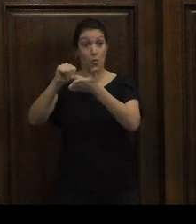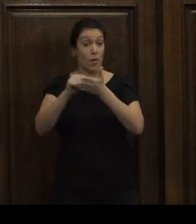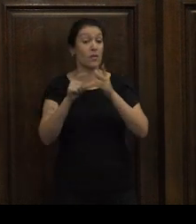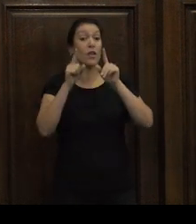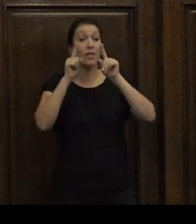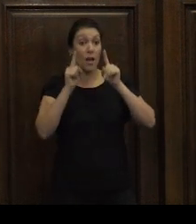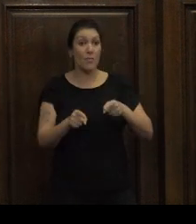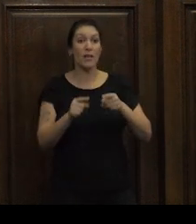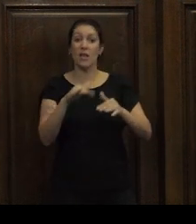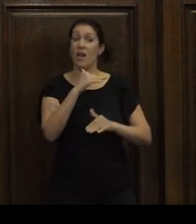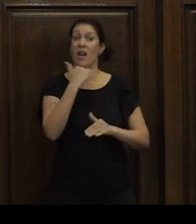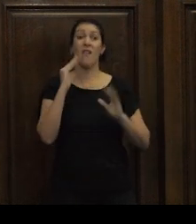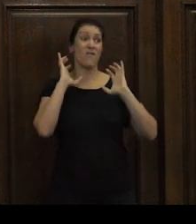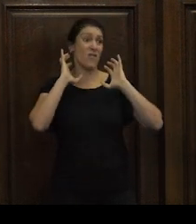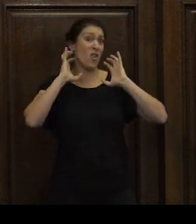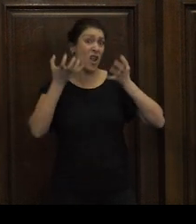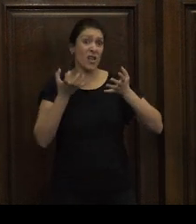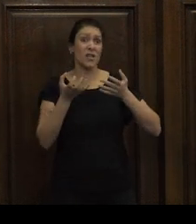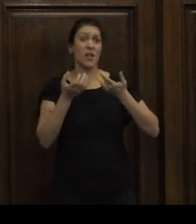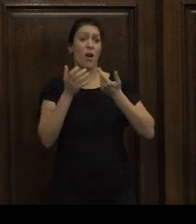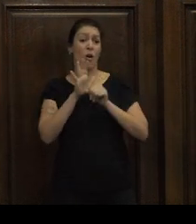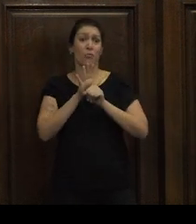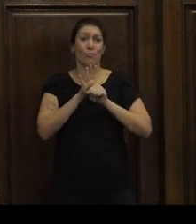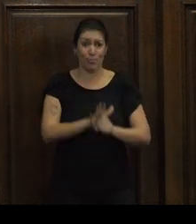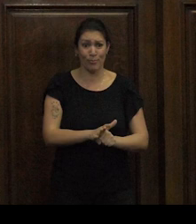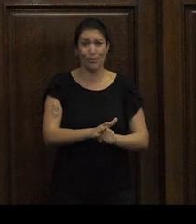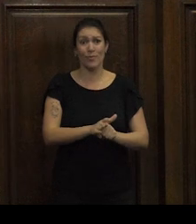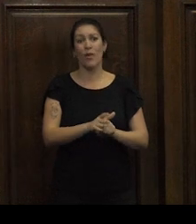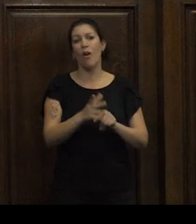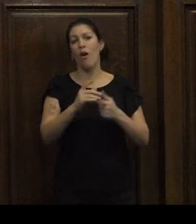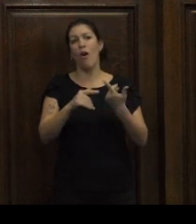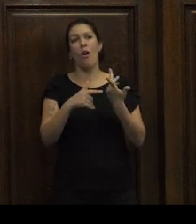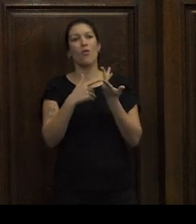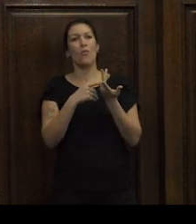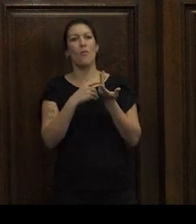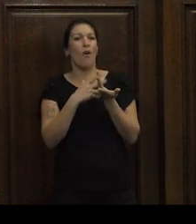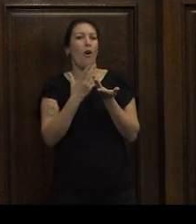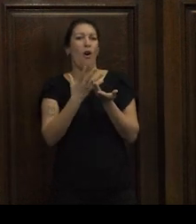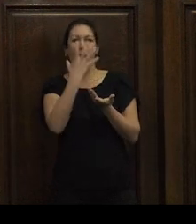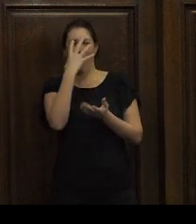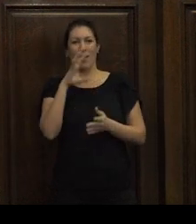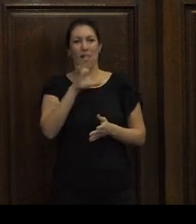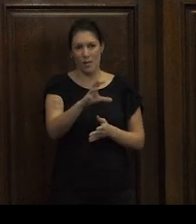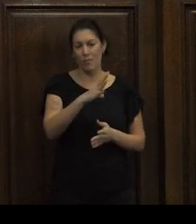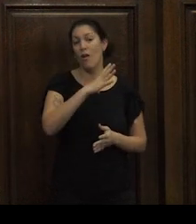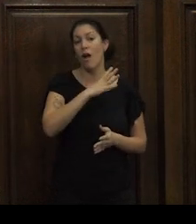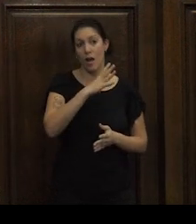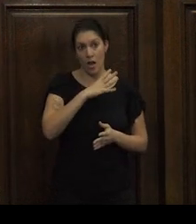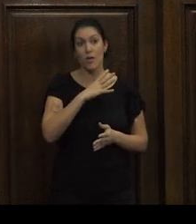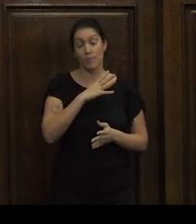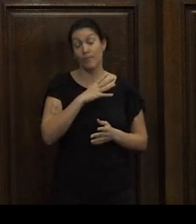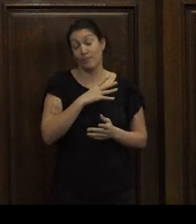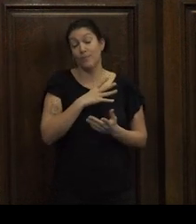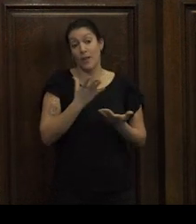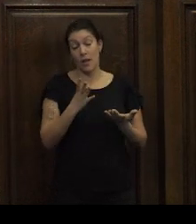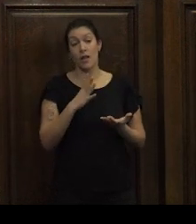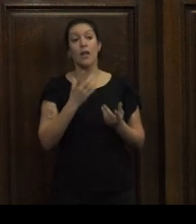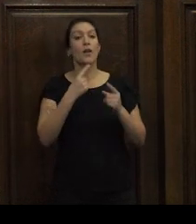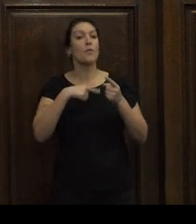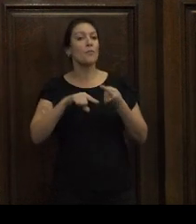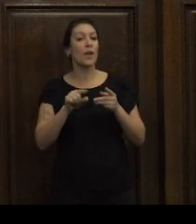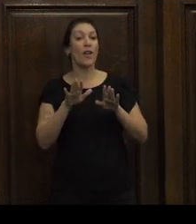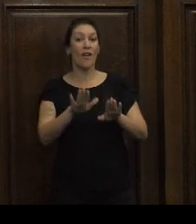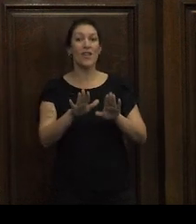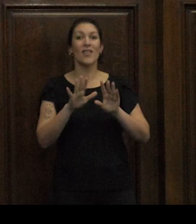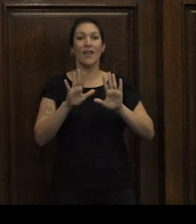otros países, ese tipo de violencia o abusos de poder y episodios de racismo institucional son muy habituales. Lo excepcional